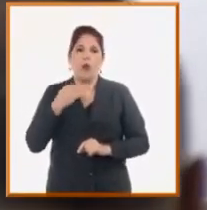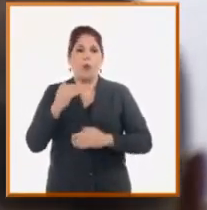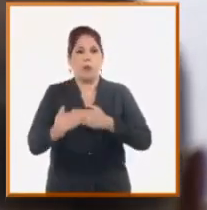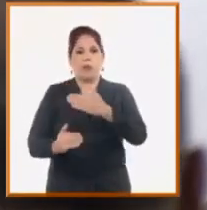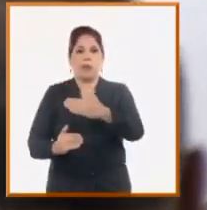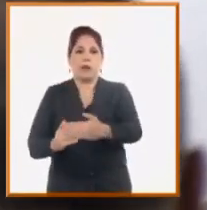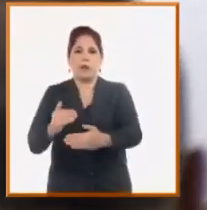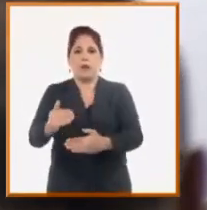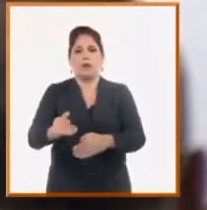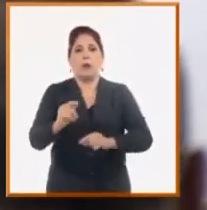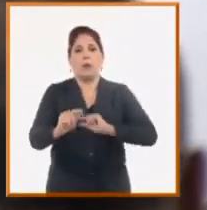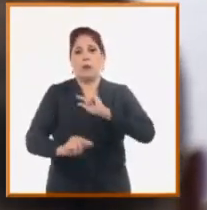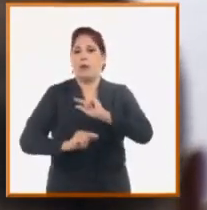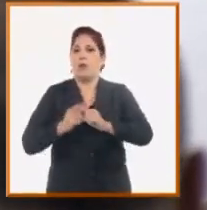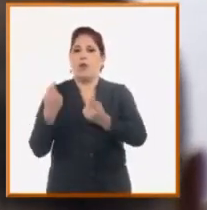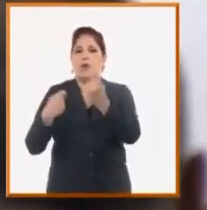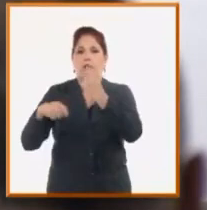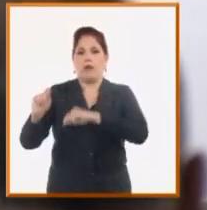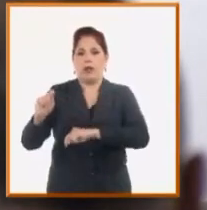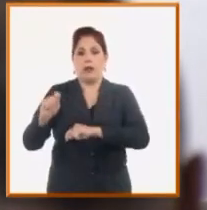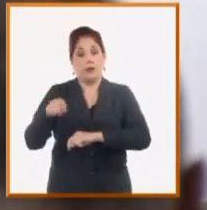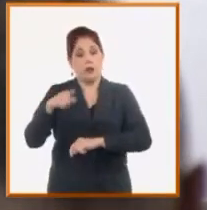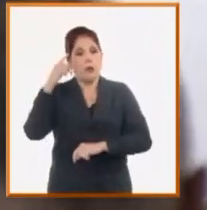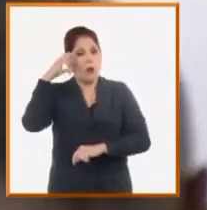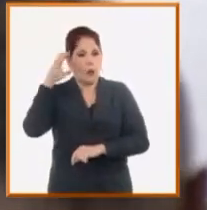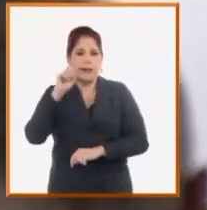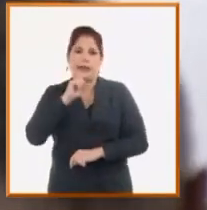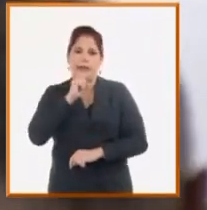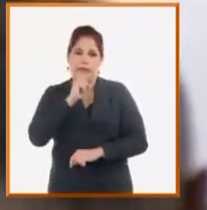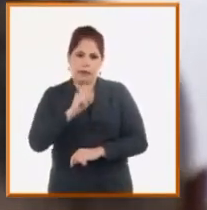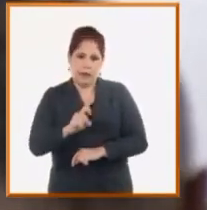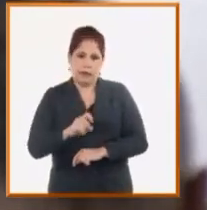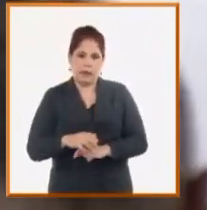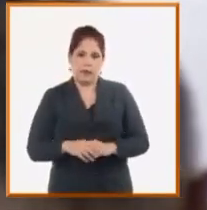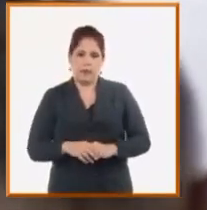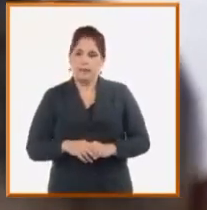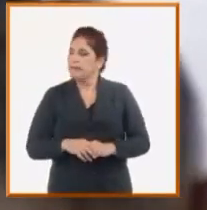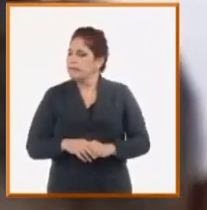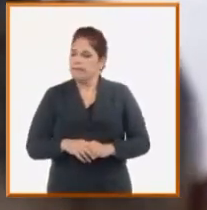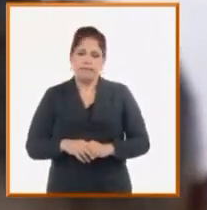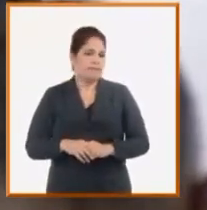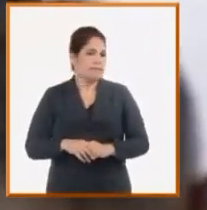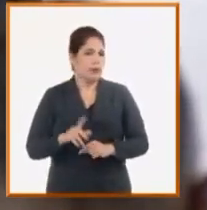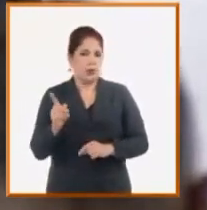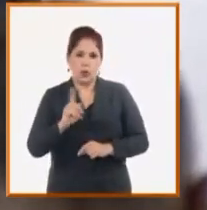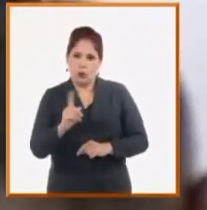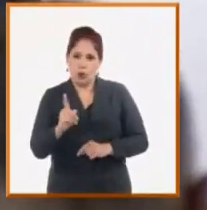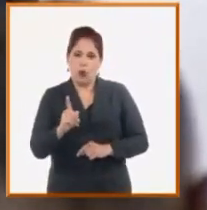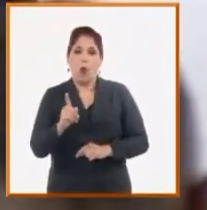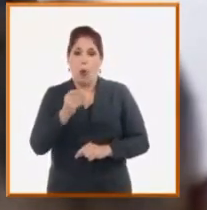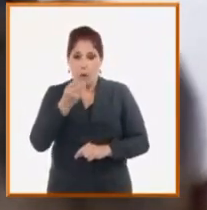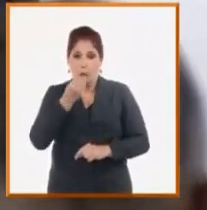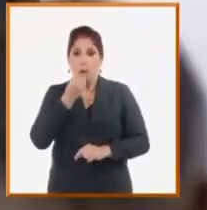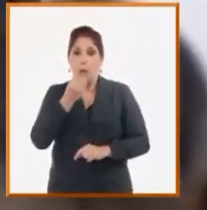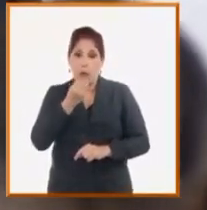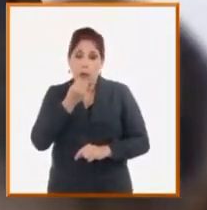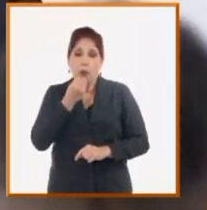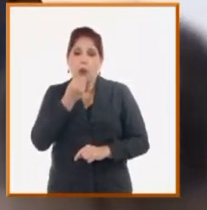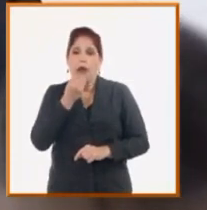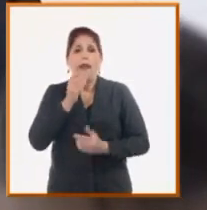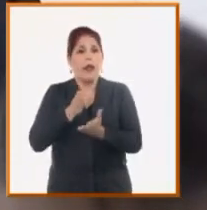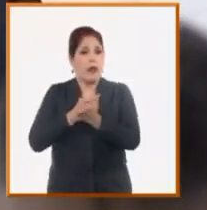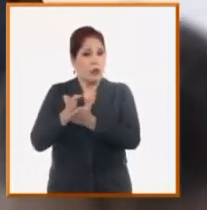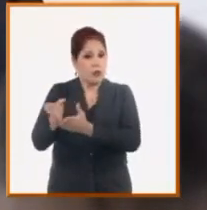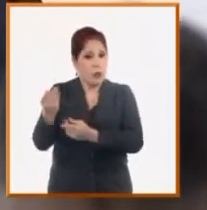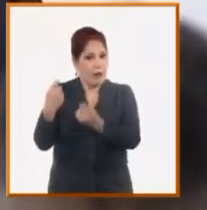ha sido una dificultad que no nos conduce a disminuir la inflación